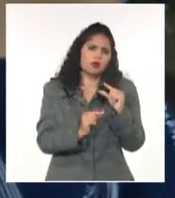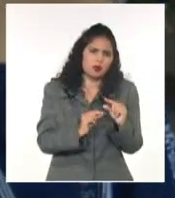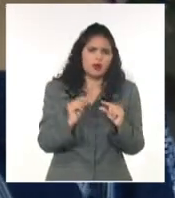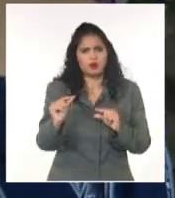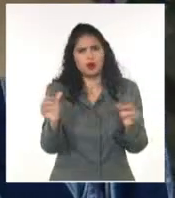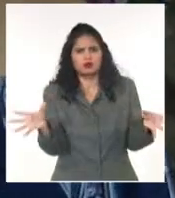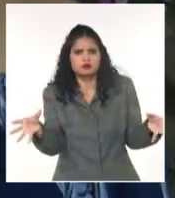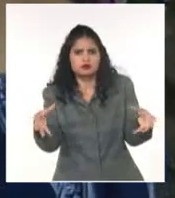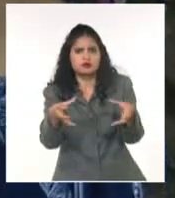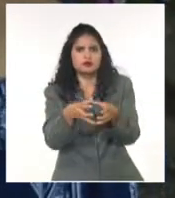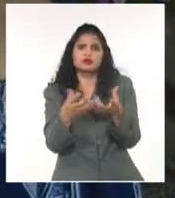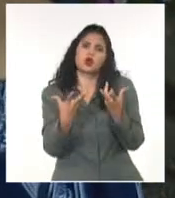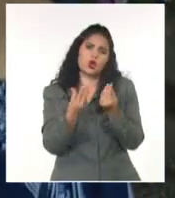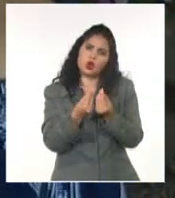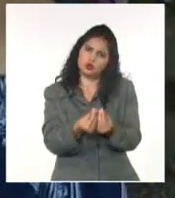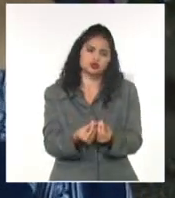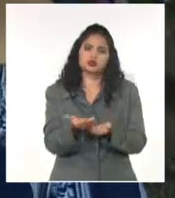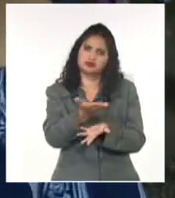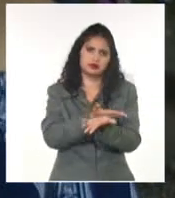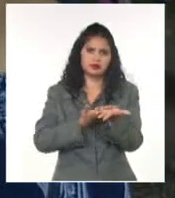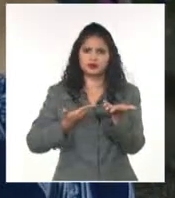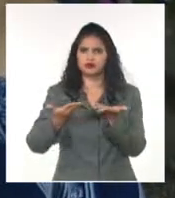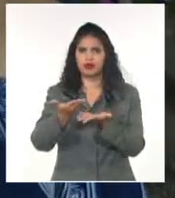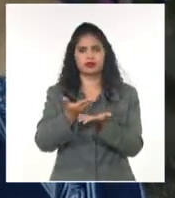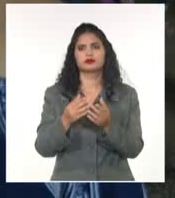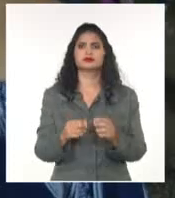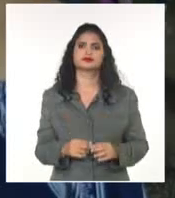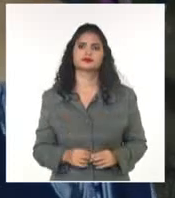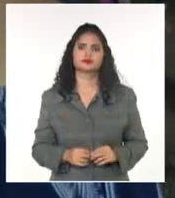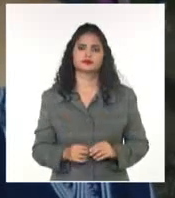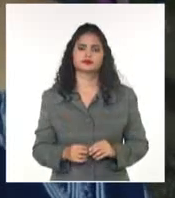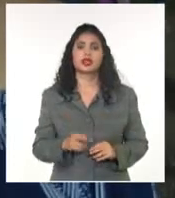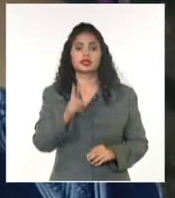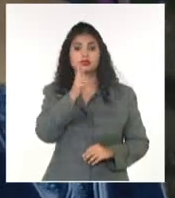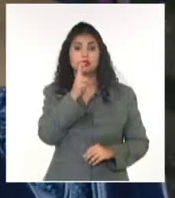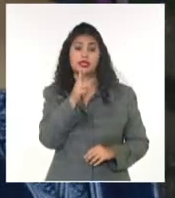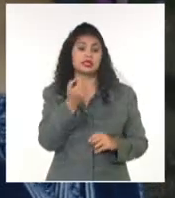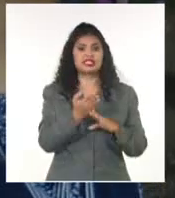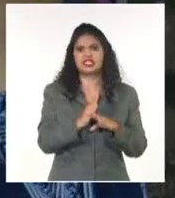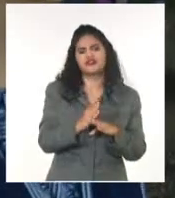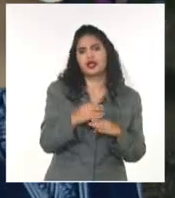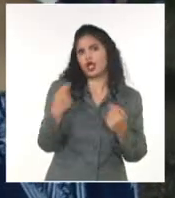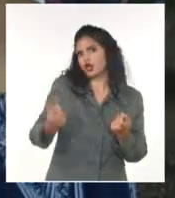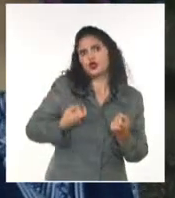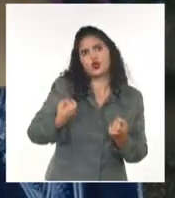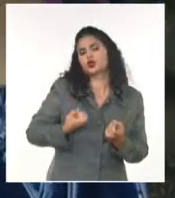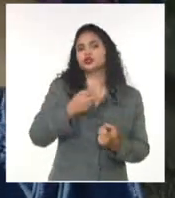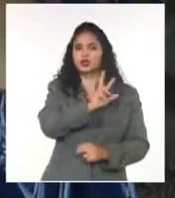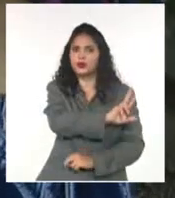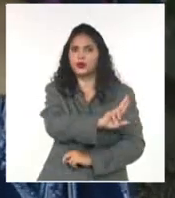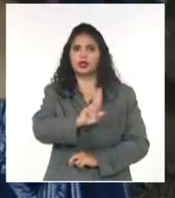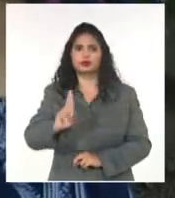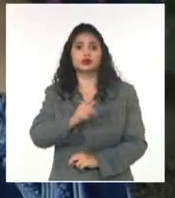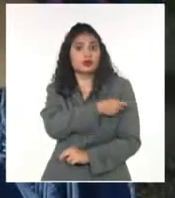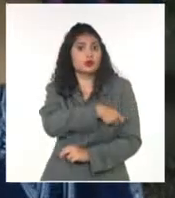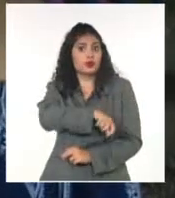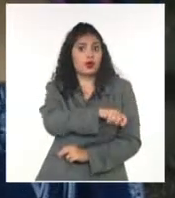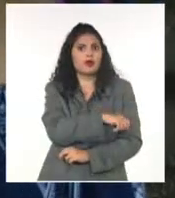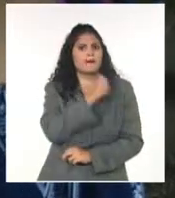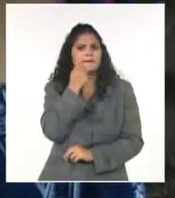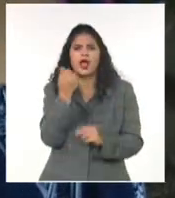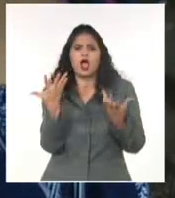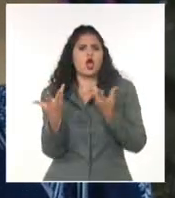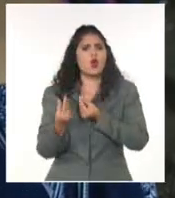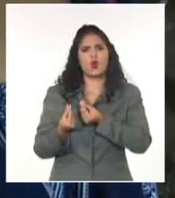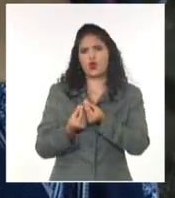CDR es la unión del barrio, lo que hacemos por la patria, por la revolución y estar más unidos. Esto como que